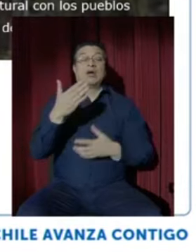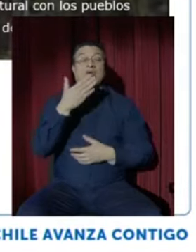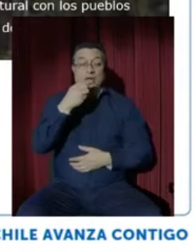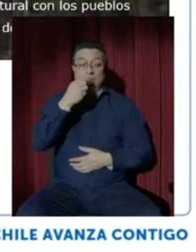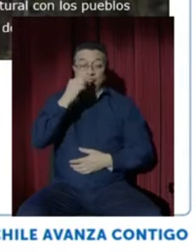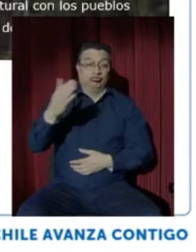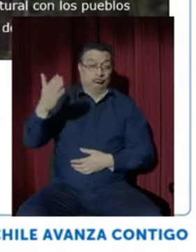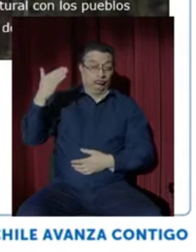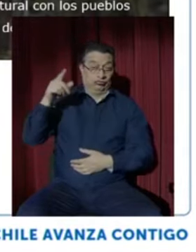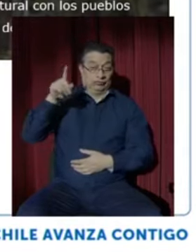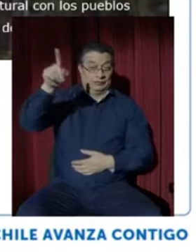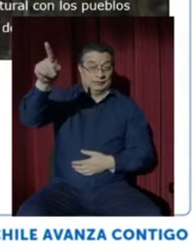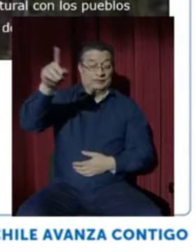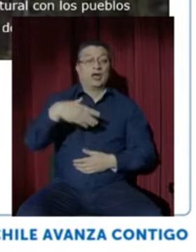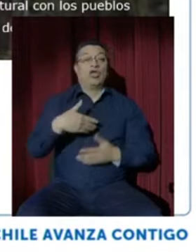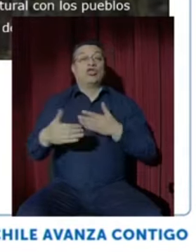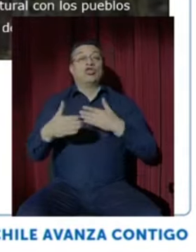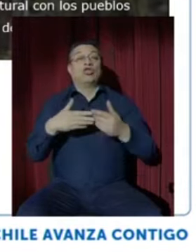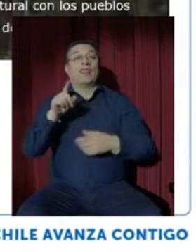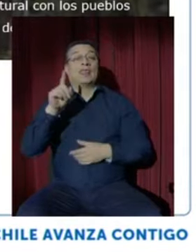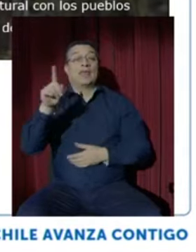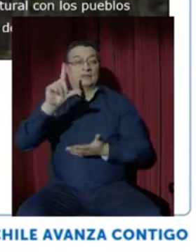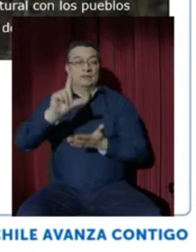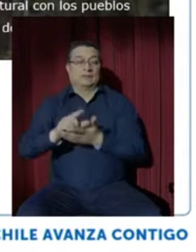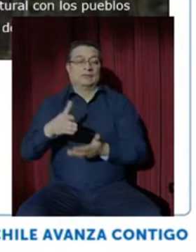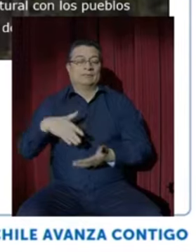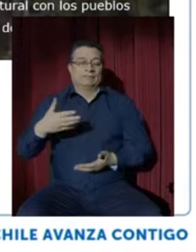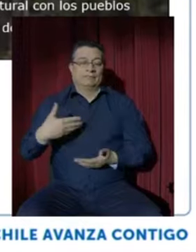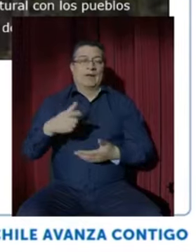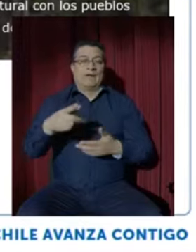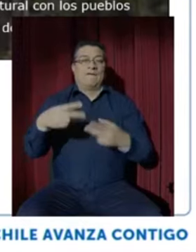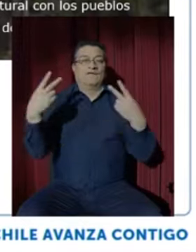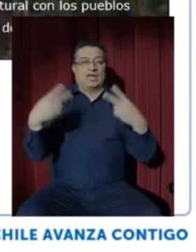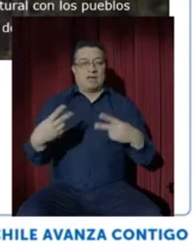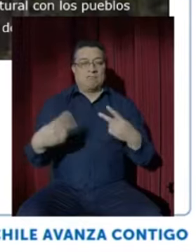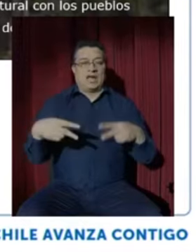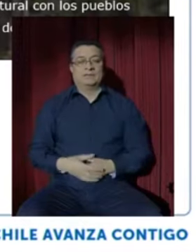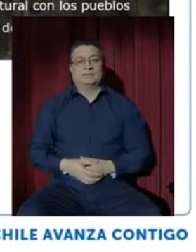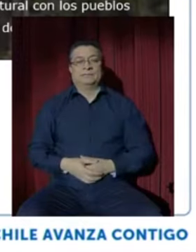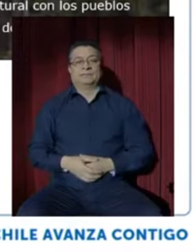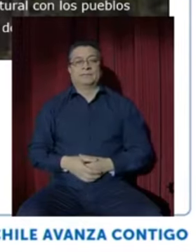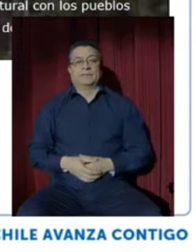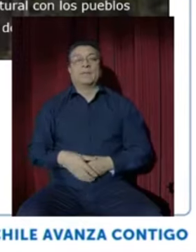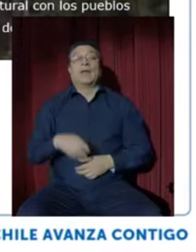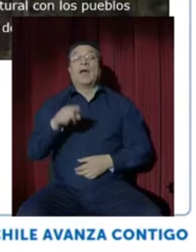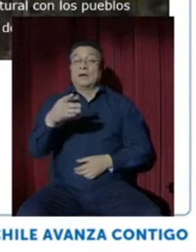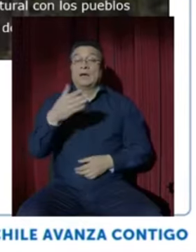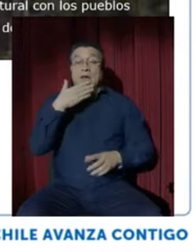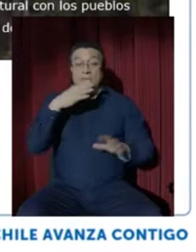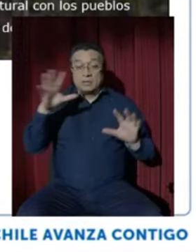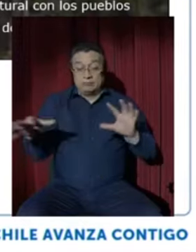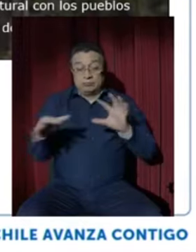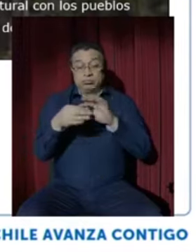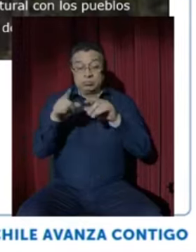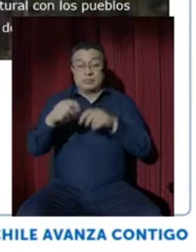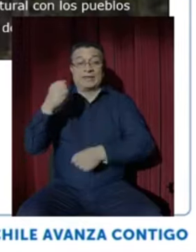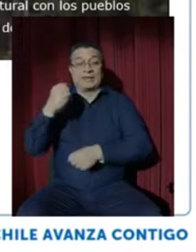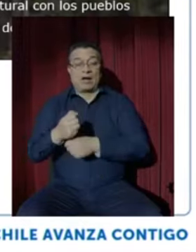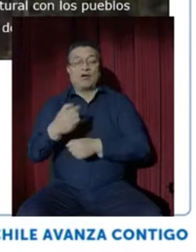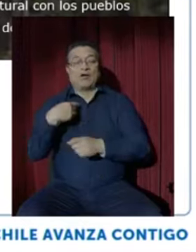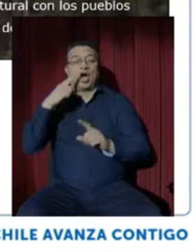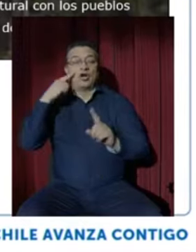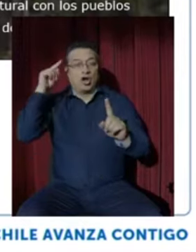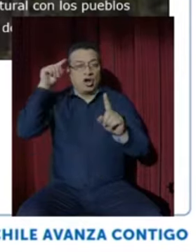vivimos este periodo eh que fue muy lamentable en Viña del Mar eh asociado a esa misión tenemos